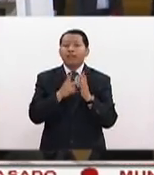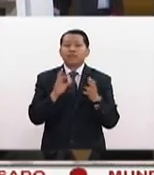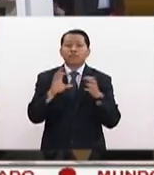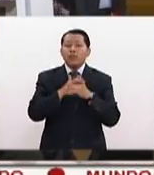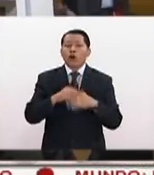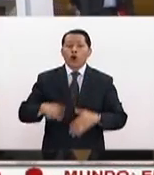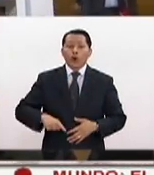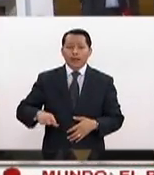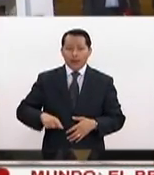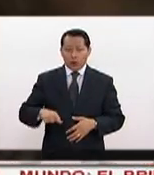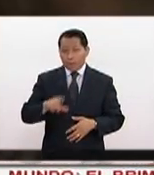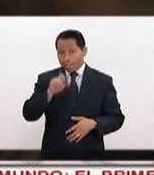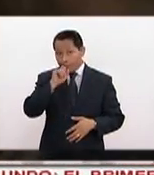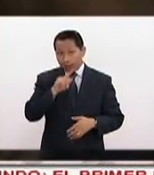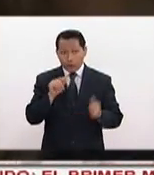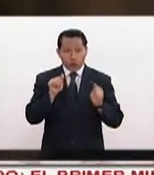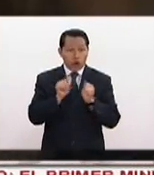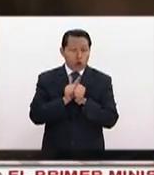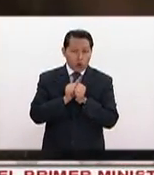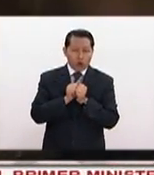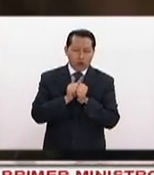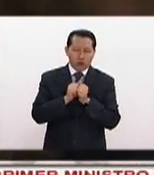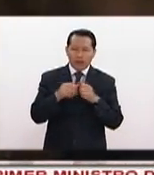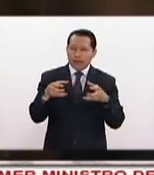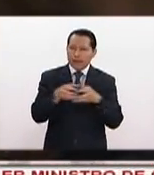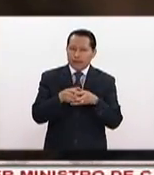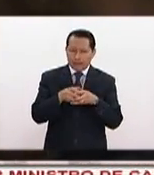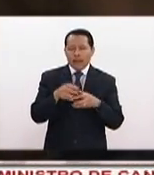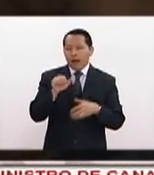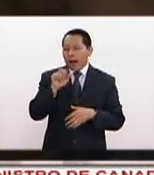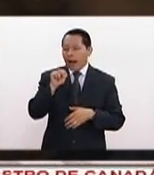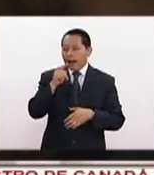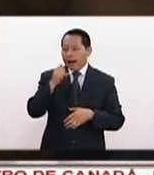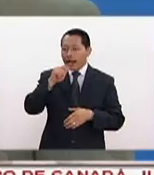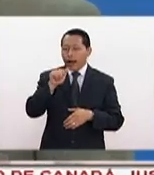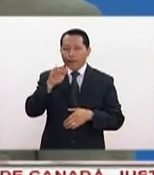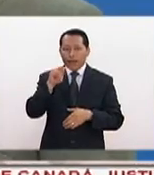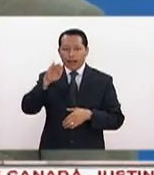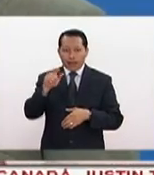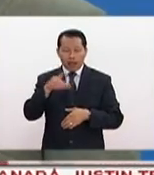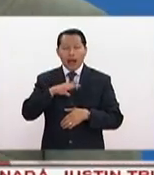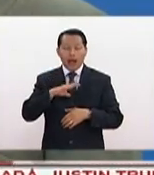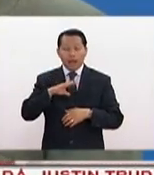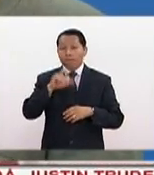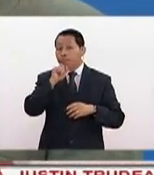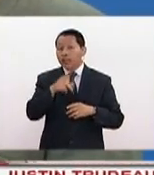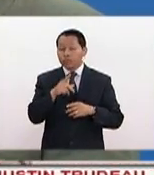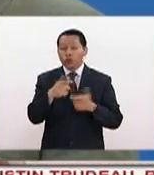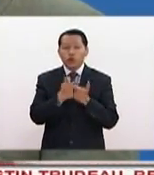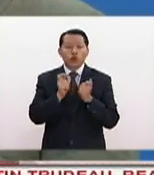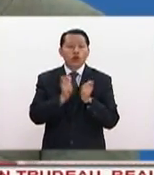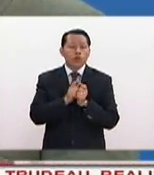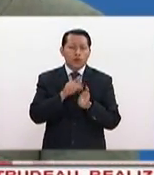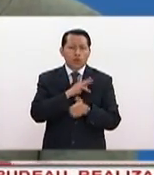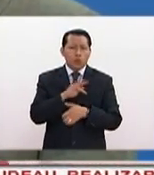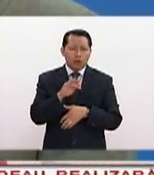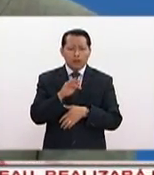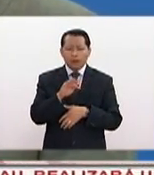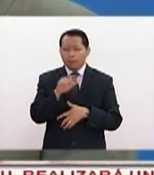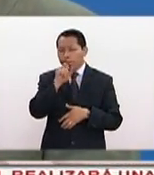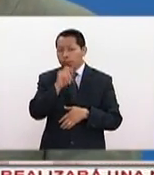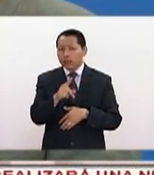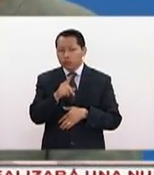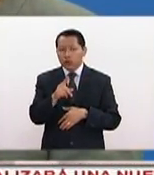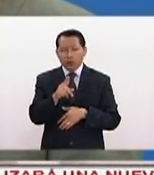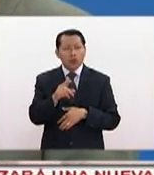de gobierno con el bloque conservador de la canciller Angela Merkel. El Congreso Federal del partido se pronunció a favor